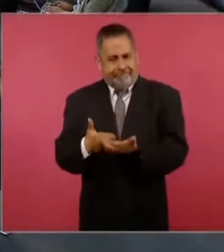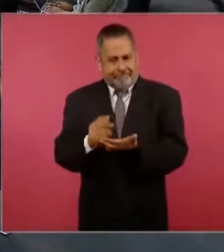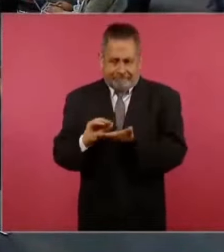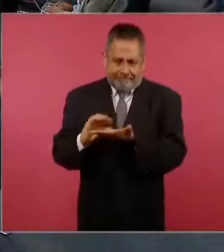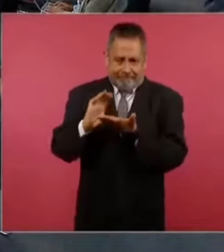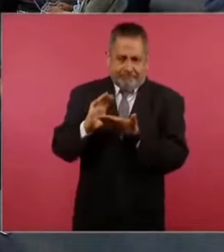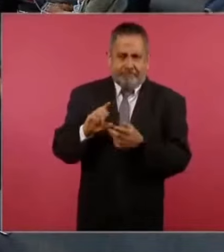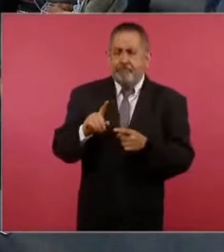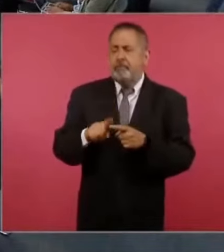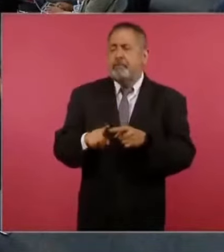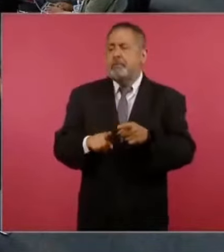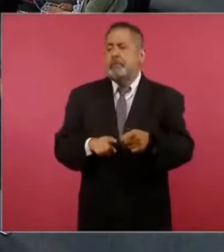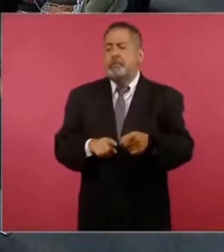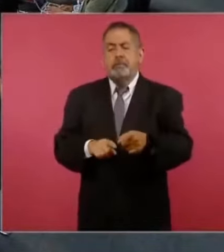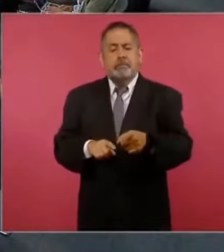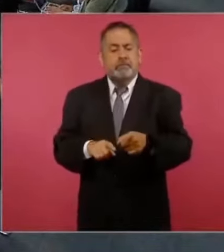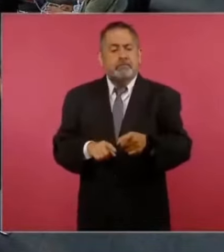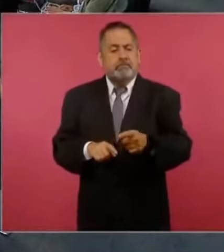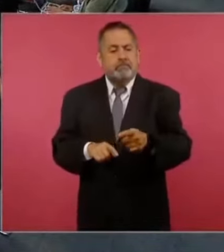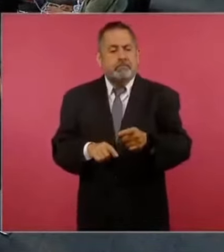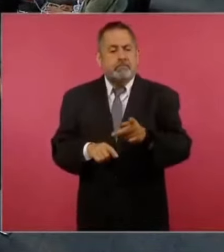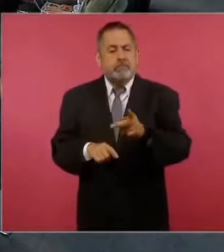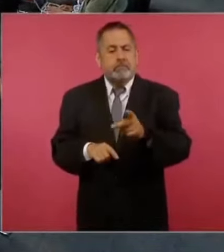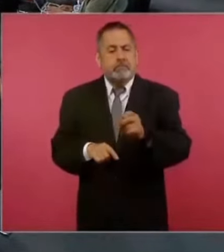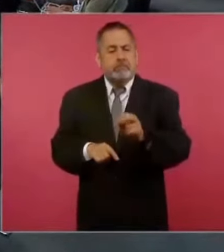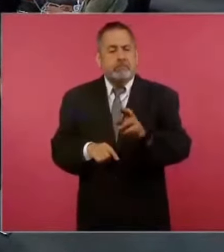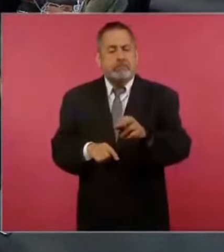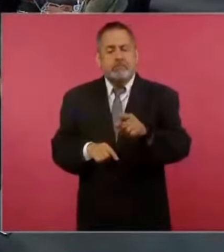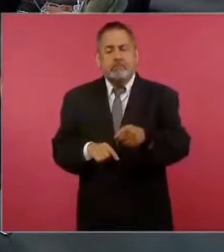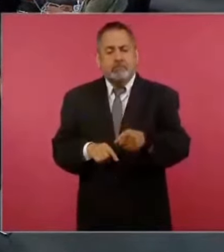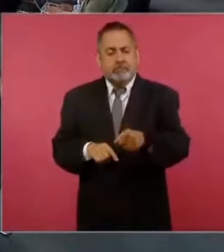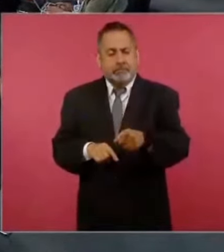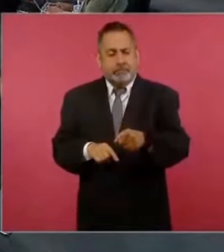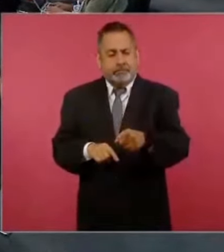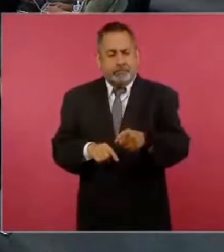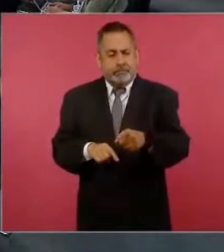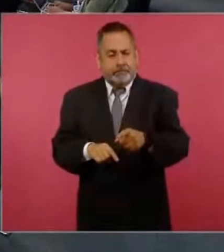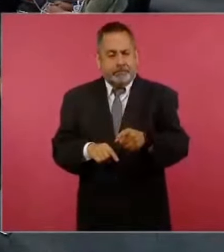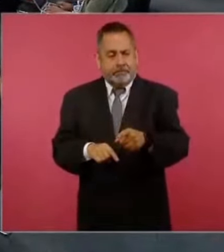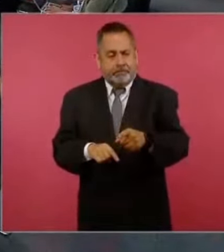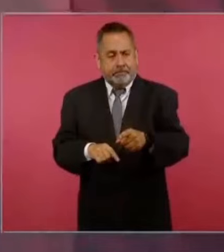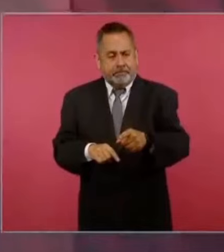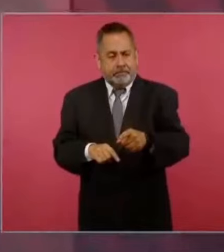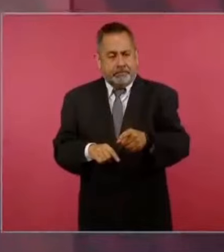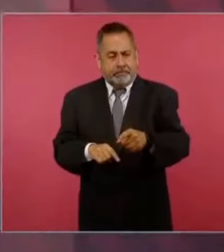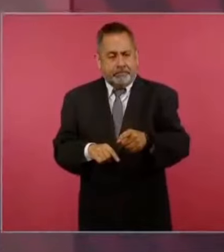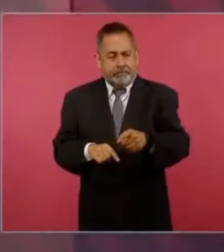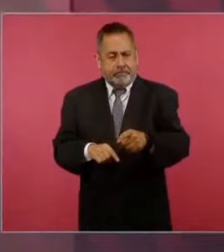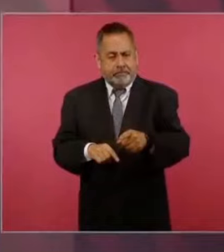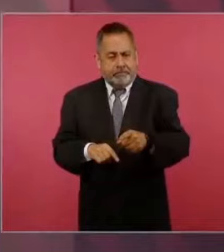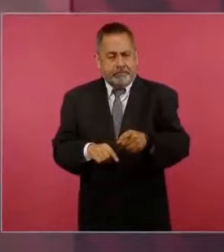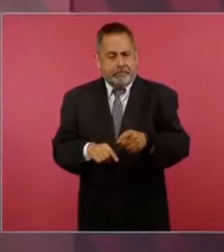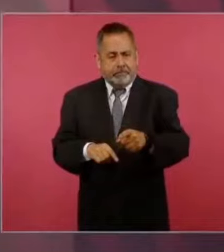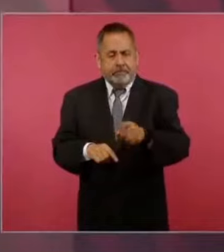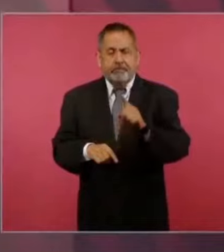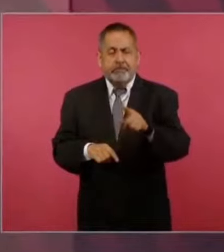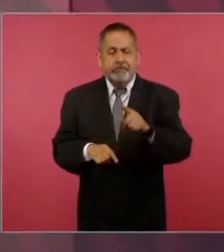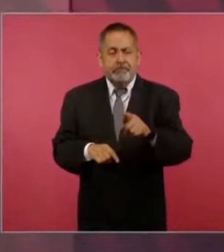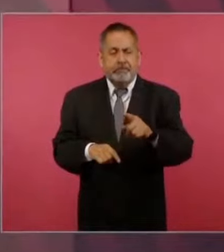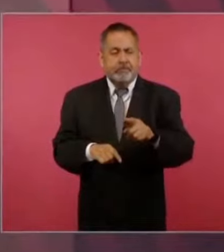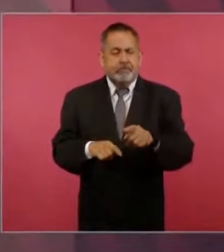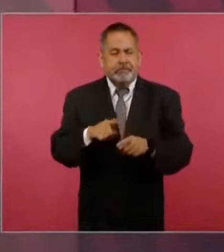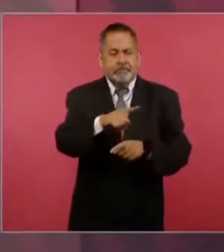eh Por la transferencia de la